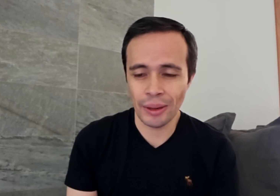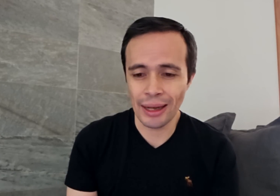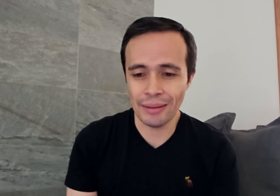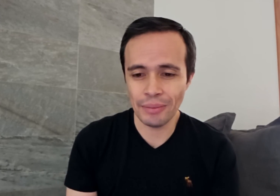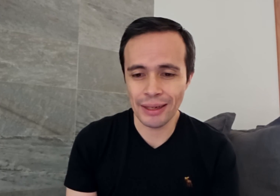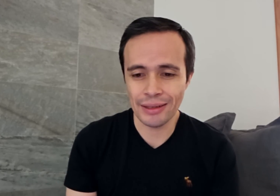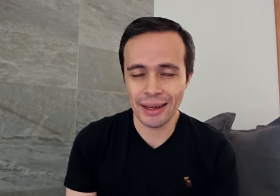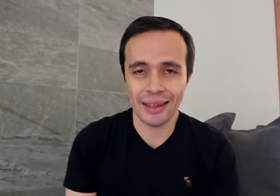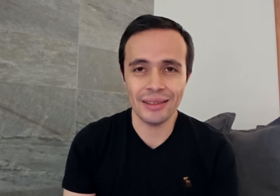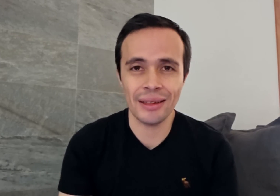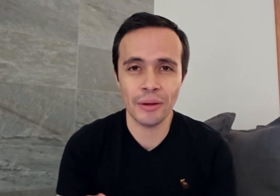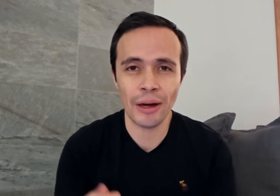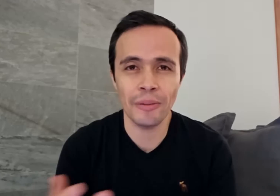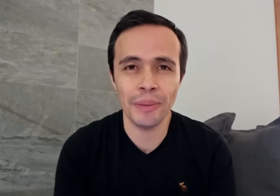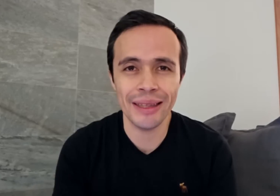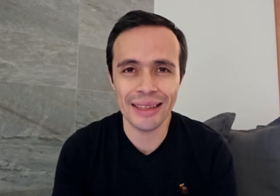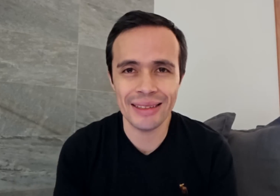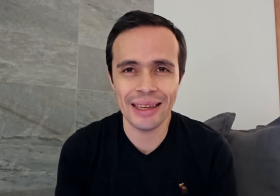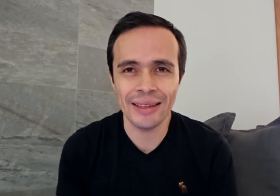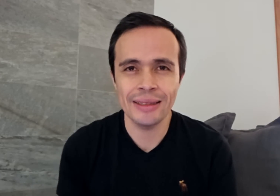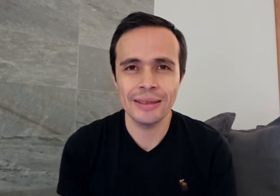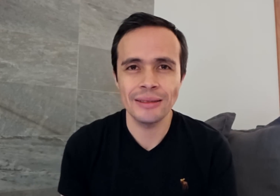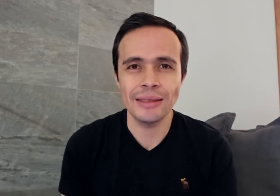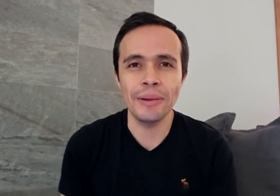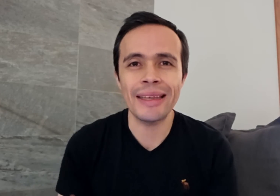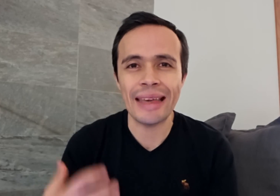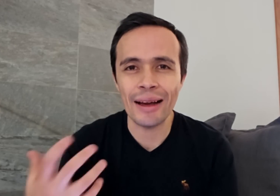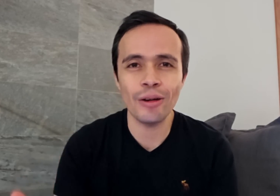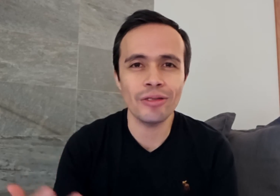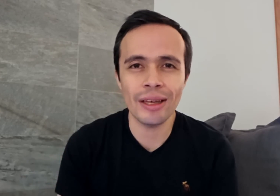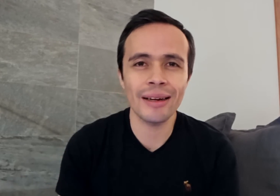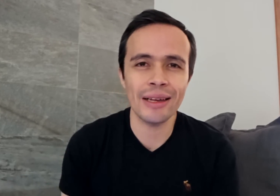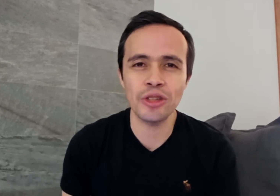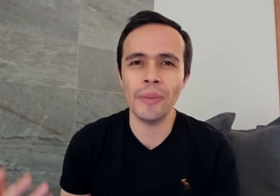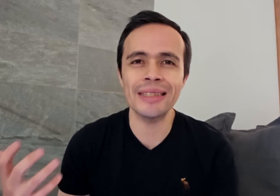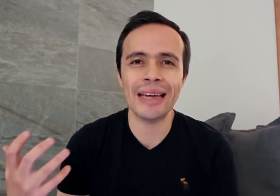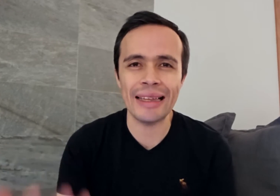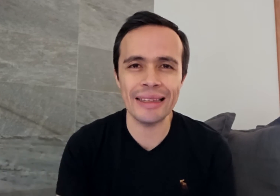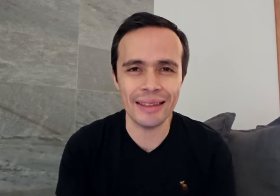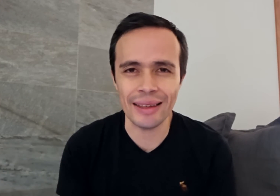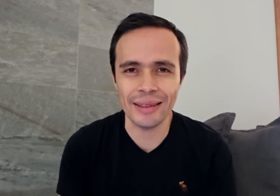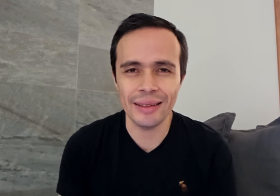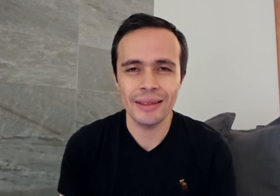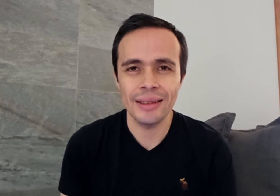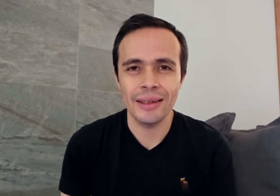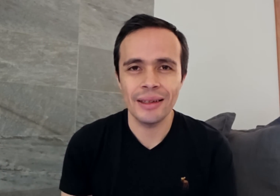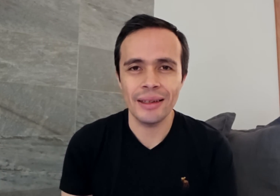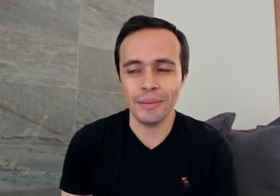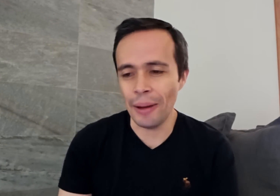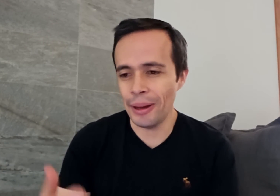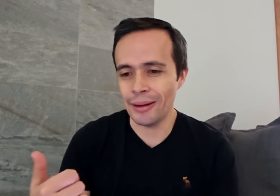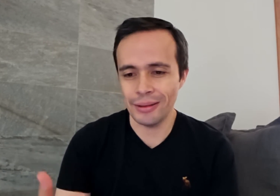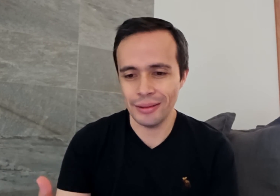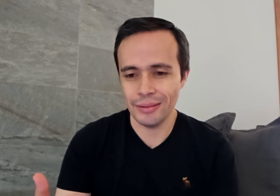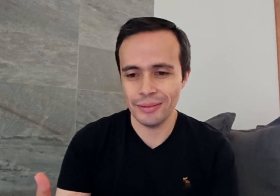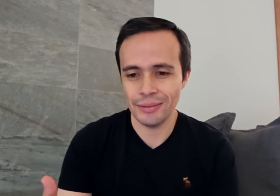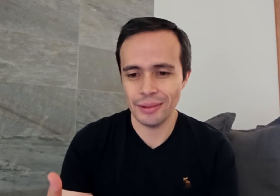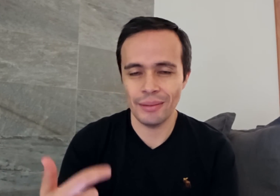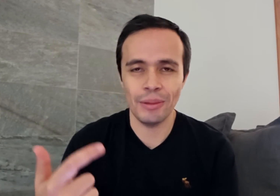régimen neoliberal pareciera que están en una competencia de ver quién consigue el rancho más grande. A